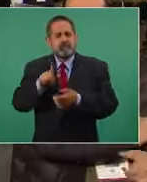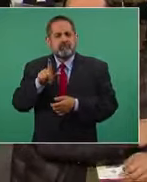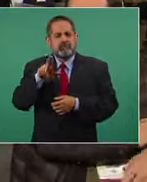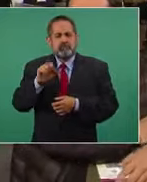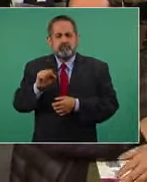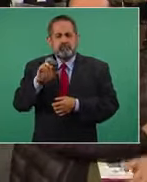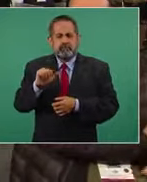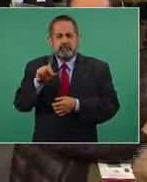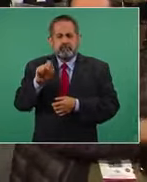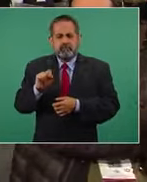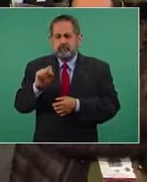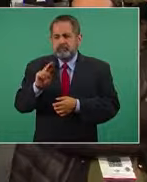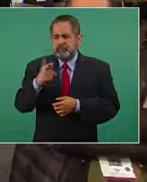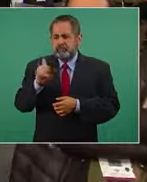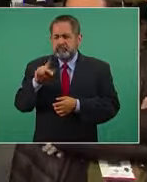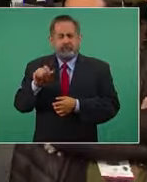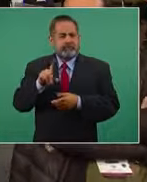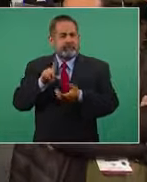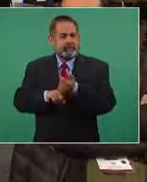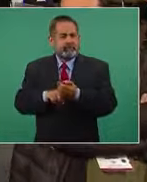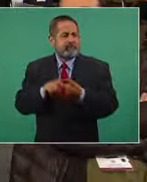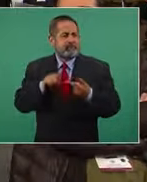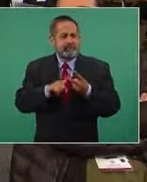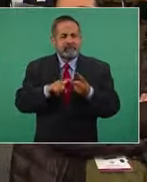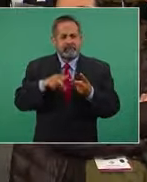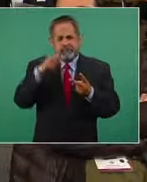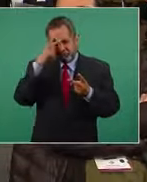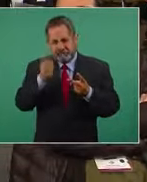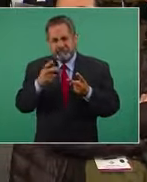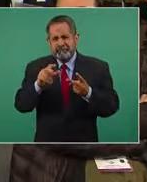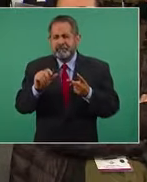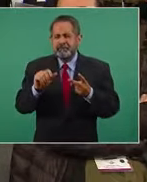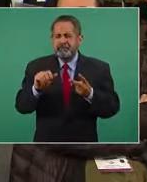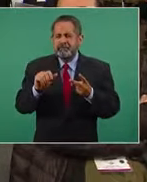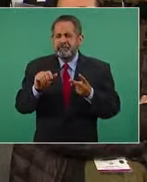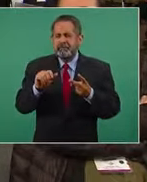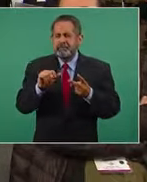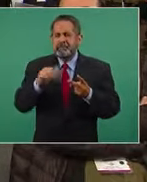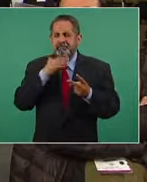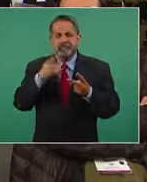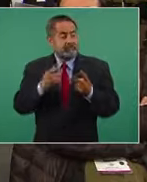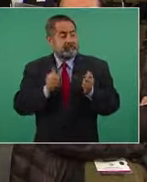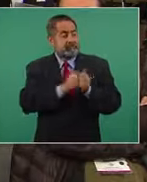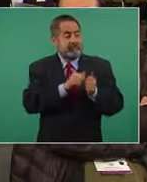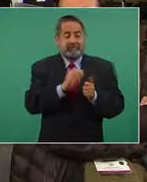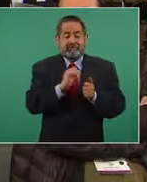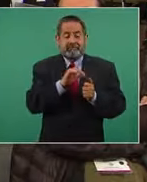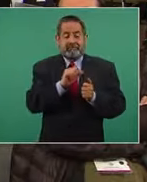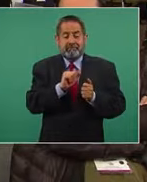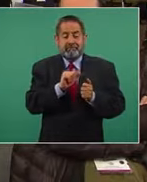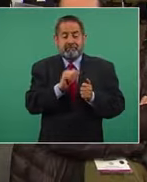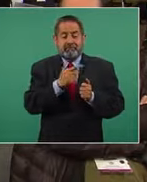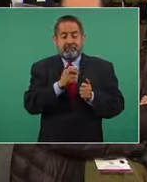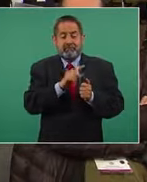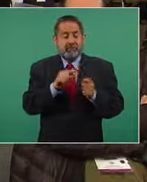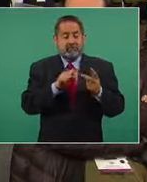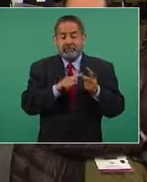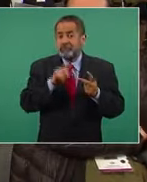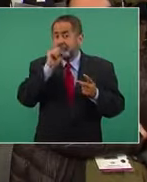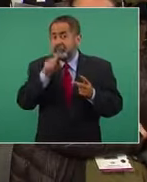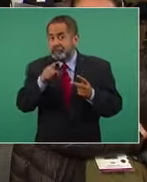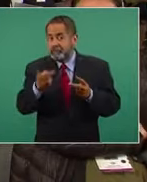el 2006 y por alguien de Mexicanos contra la Corrupción, cercano a Claudio X. González, y que incluso el propio Claudio X. González, en una sesión